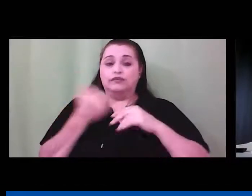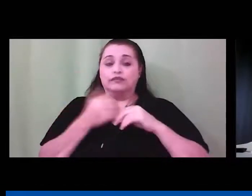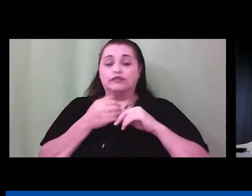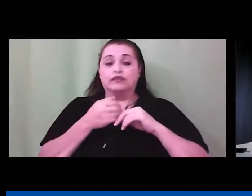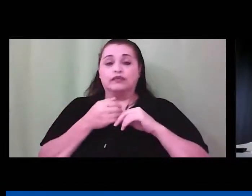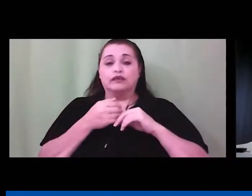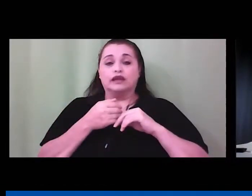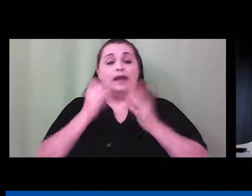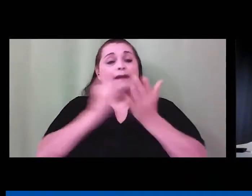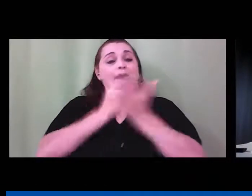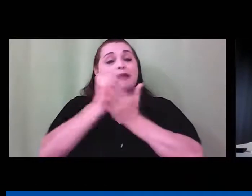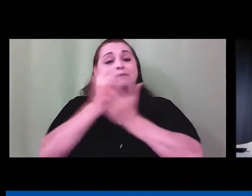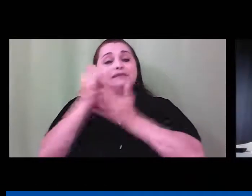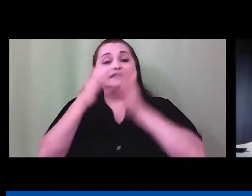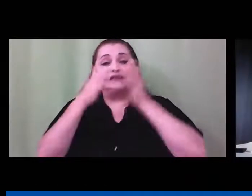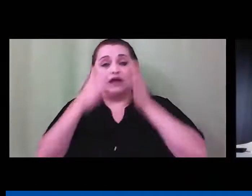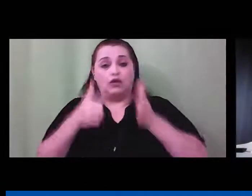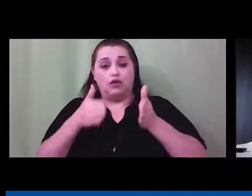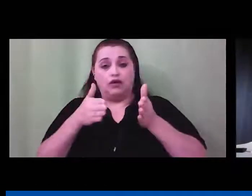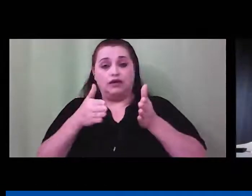unos investigadores